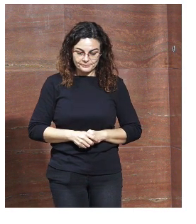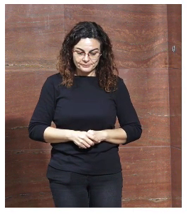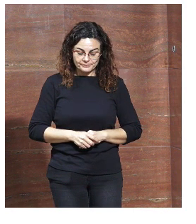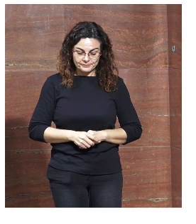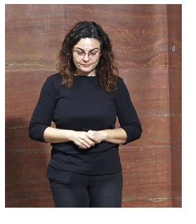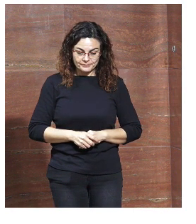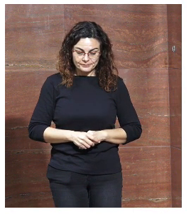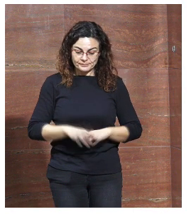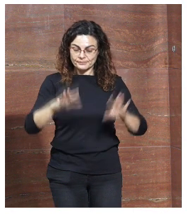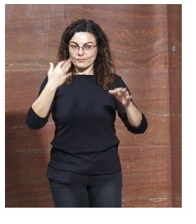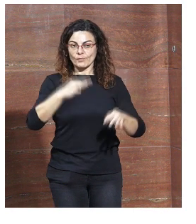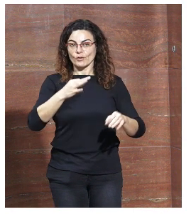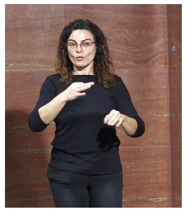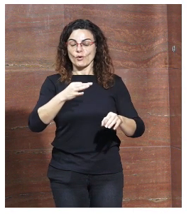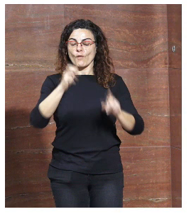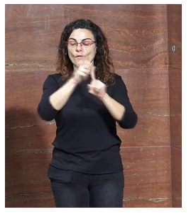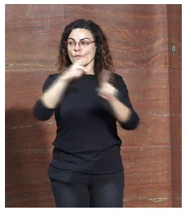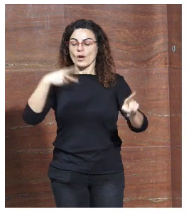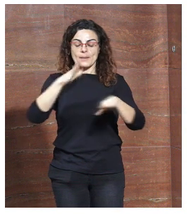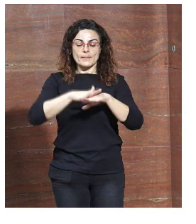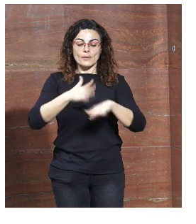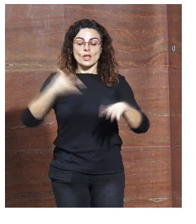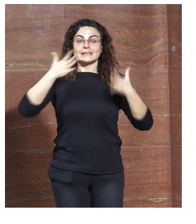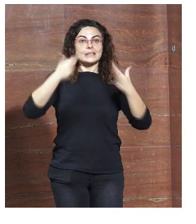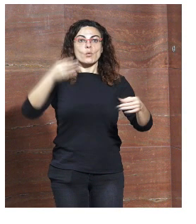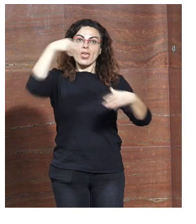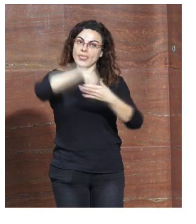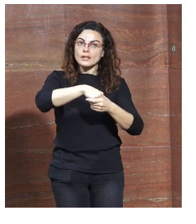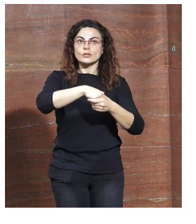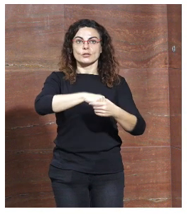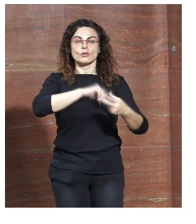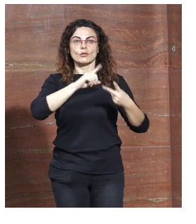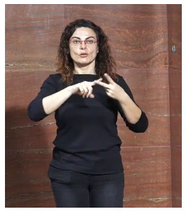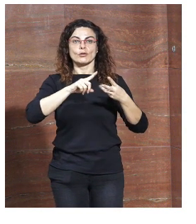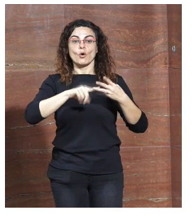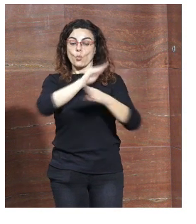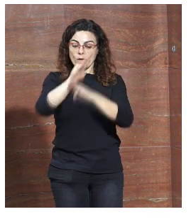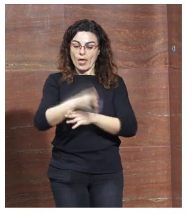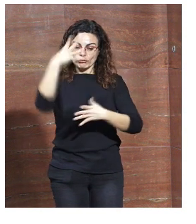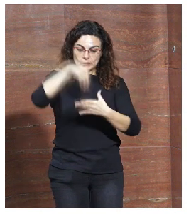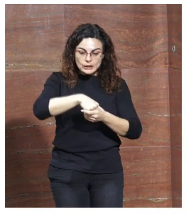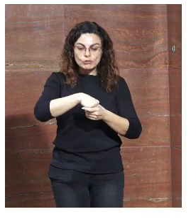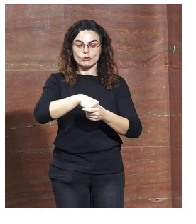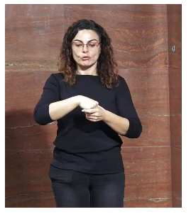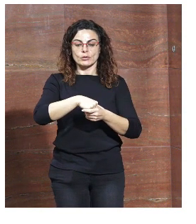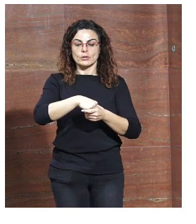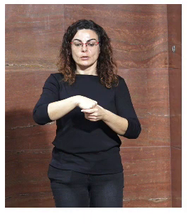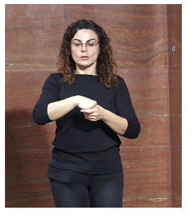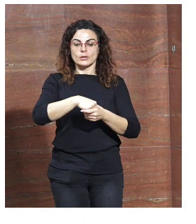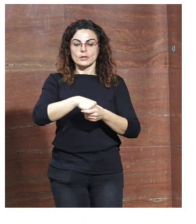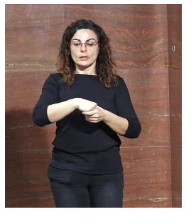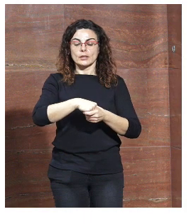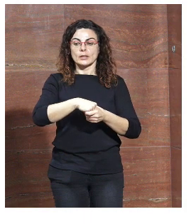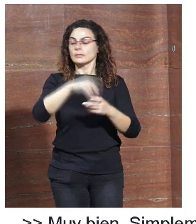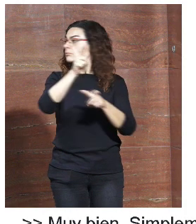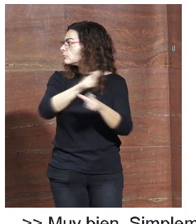Simplemente superar el enfoque de mínimos, incorporar la seguridad, incorporar los cuidados e incorporar la